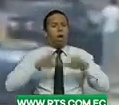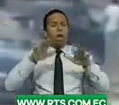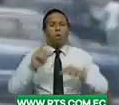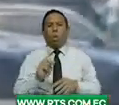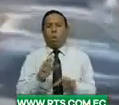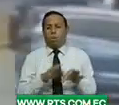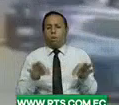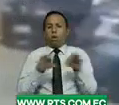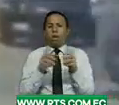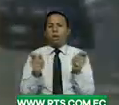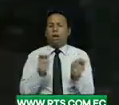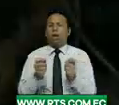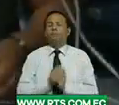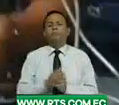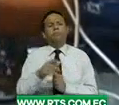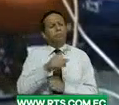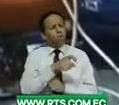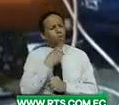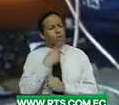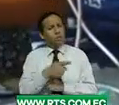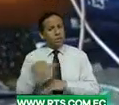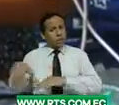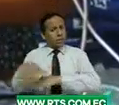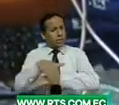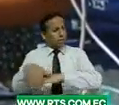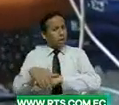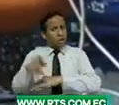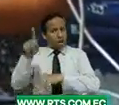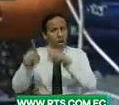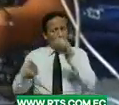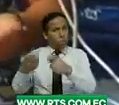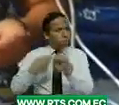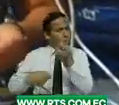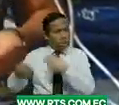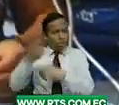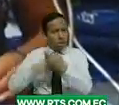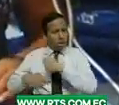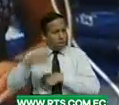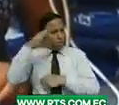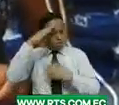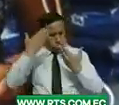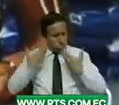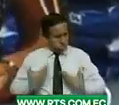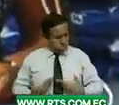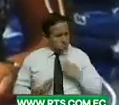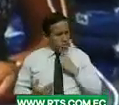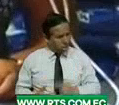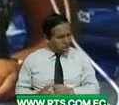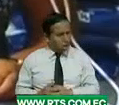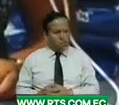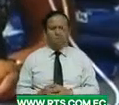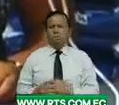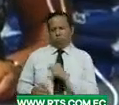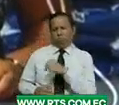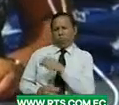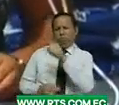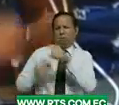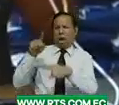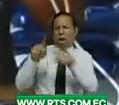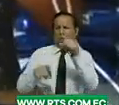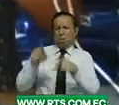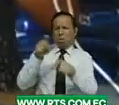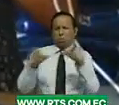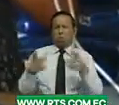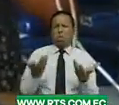calle también venden, en el caso, claro, de aquí. Son escambulantes que vienen en carritos, venden allí. Ellos venden a